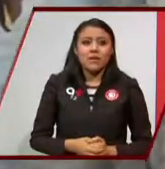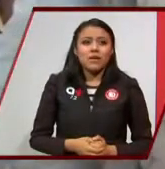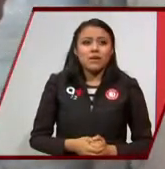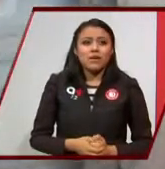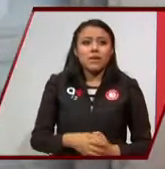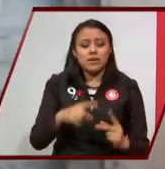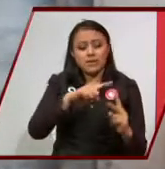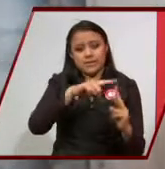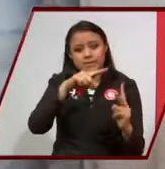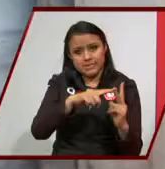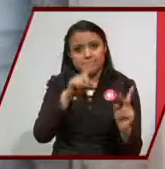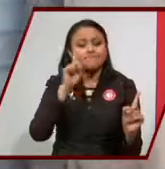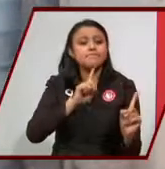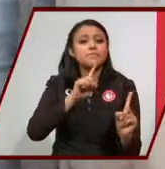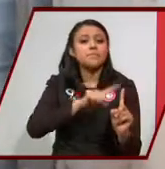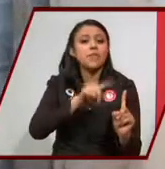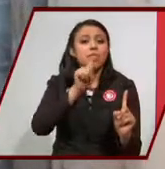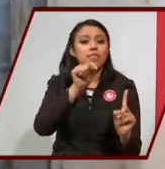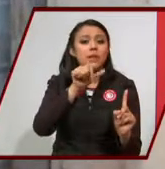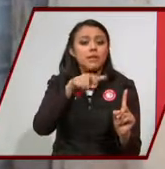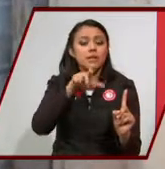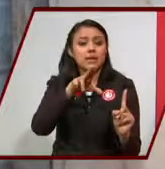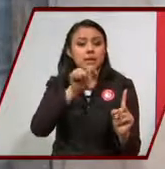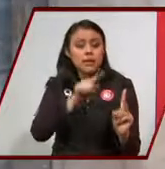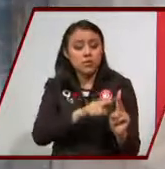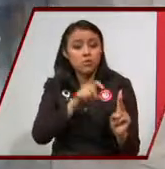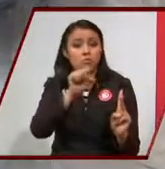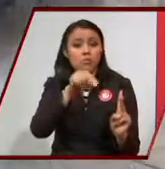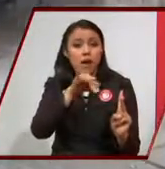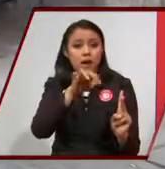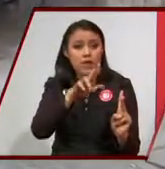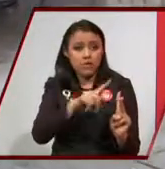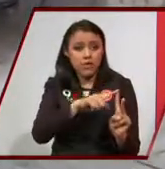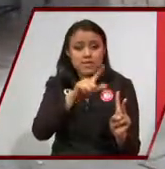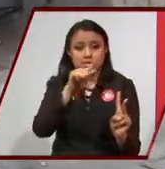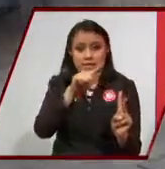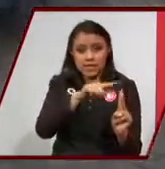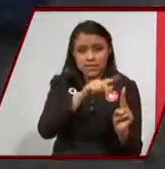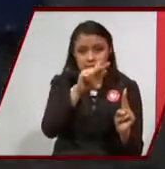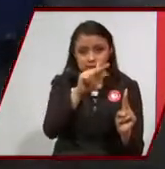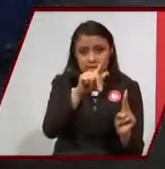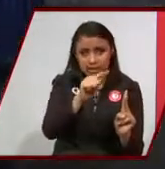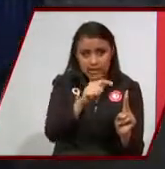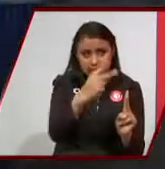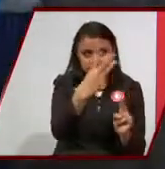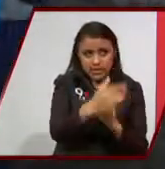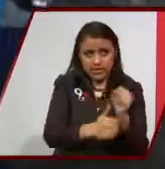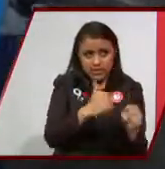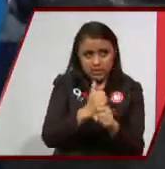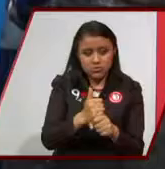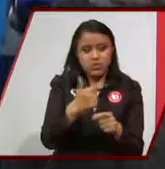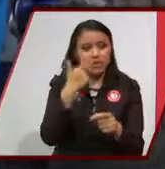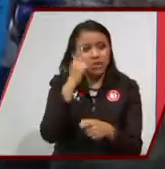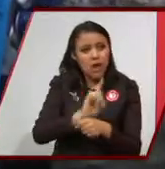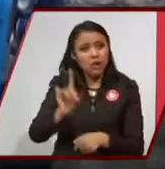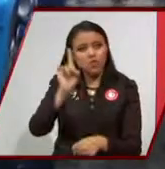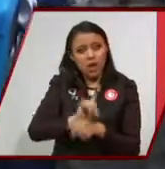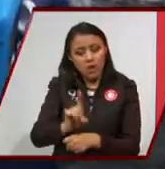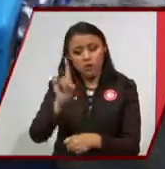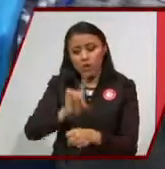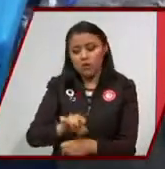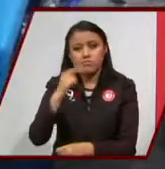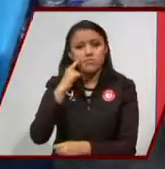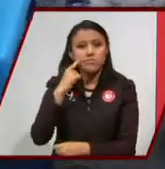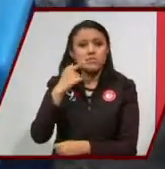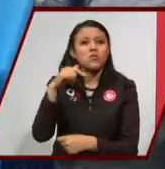son Tranquilino y María del Carmen, de 70 y 73 años de edad, quienes tienen que buscar el pan de cada día en las esquinas